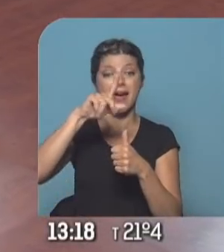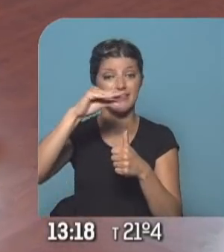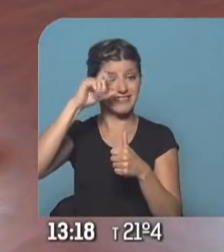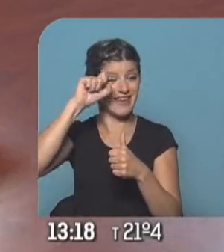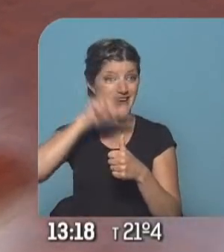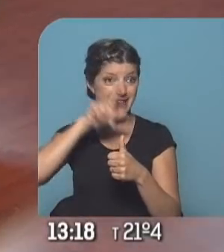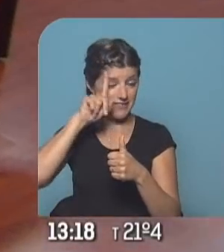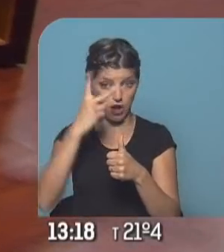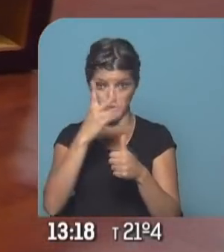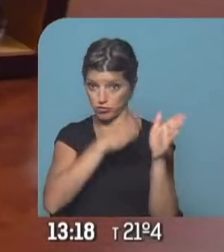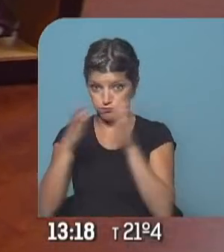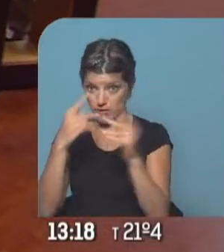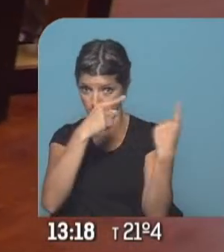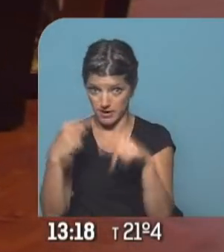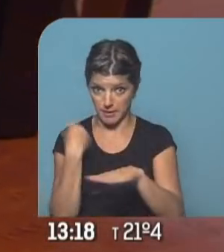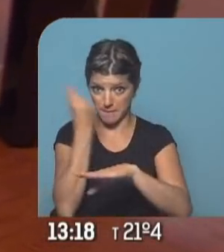presidenta.